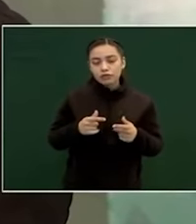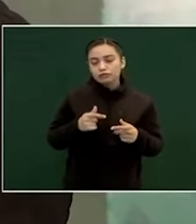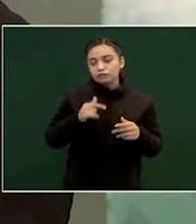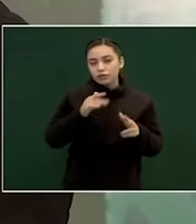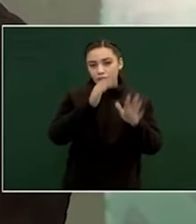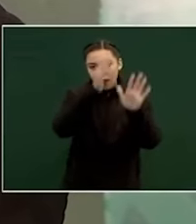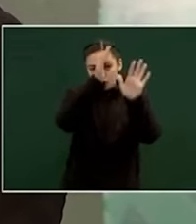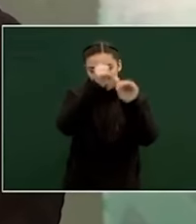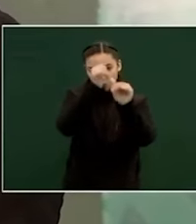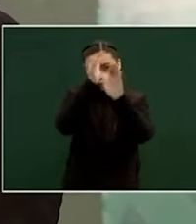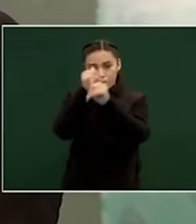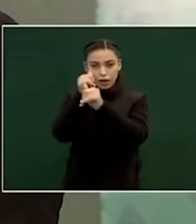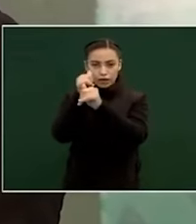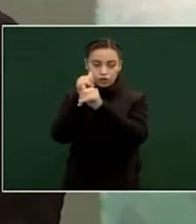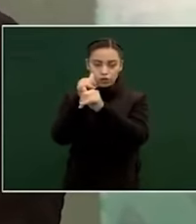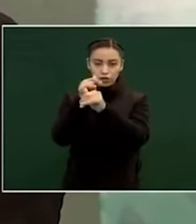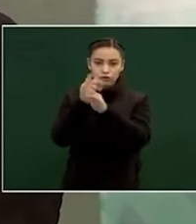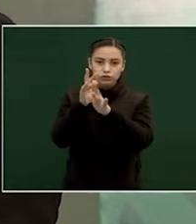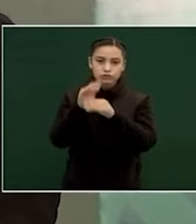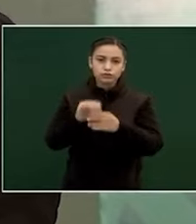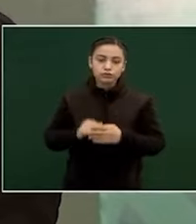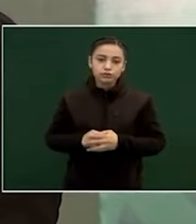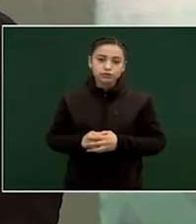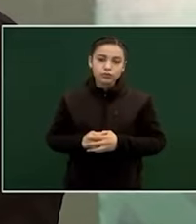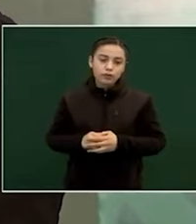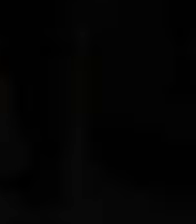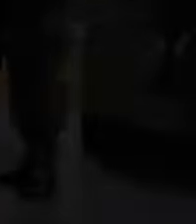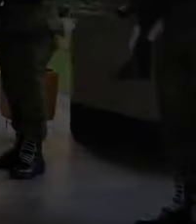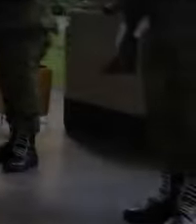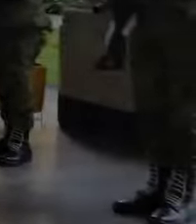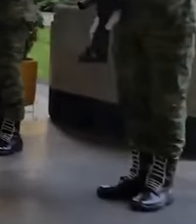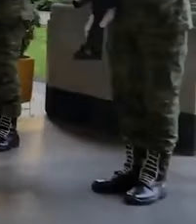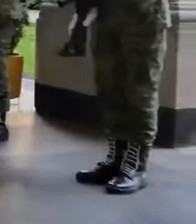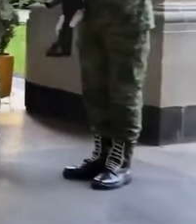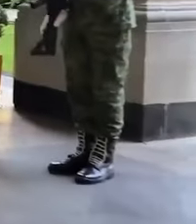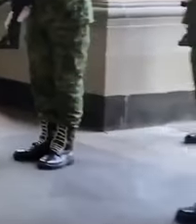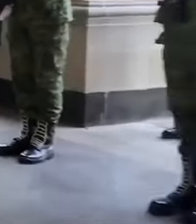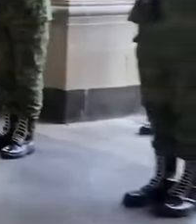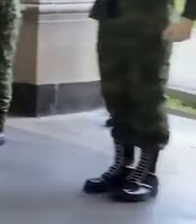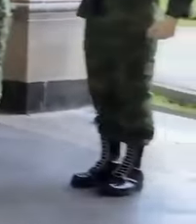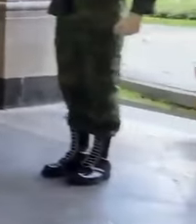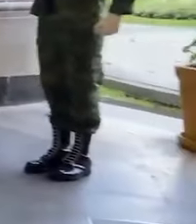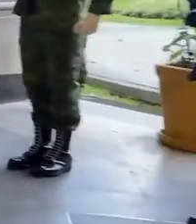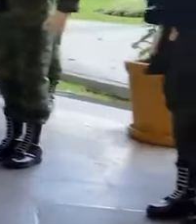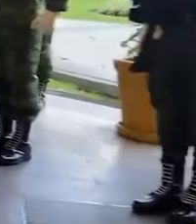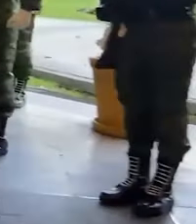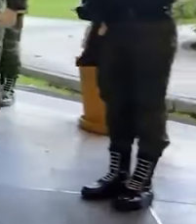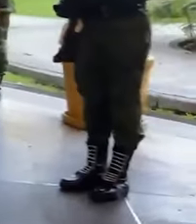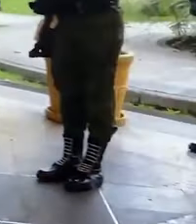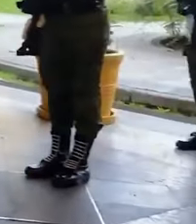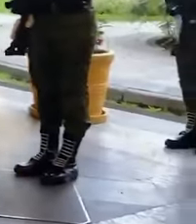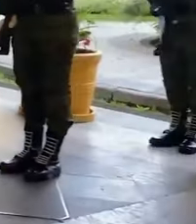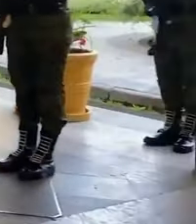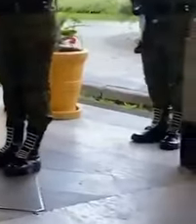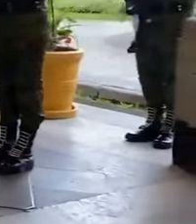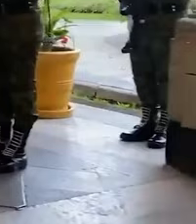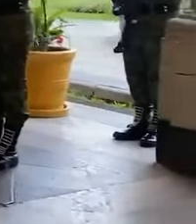de morena que es el partido que este señor representa eh juzgando a delitos eh de narcotráfico que son los que han